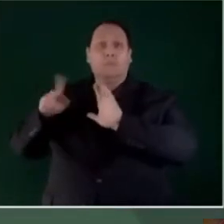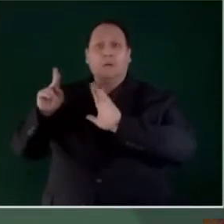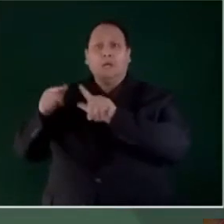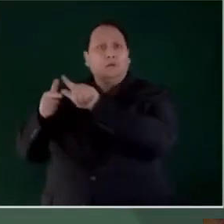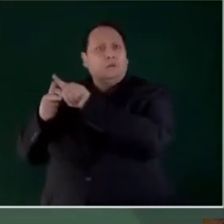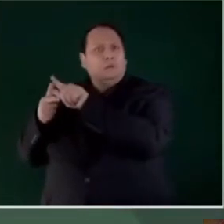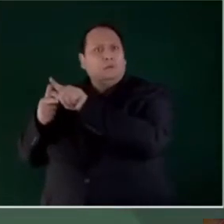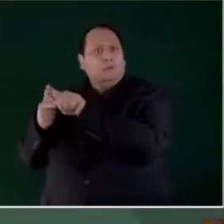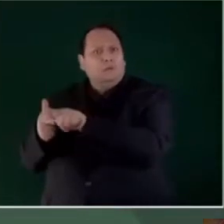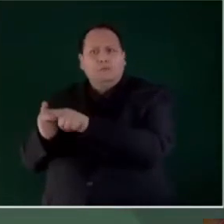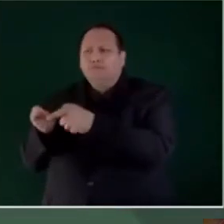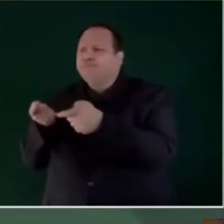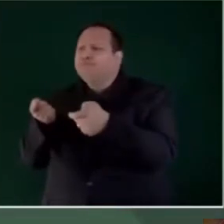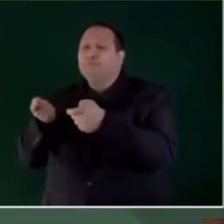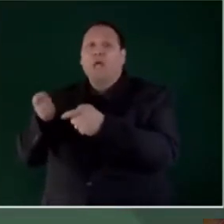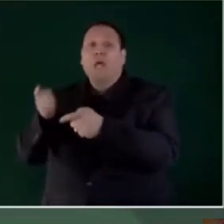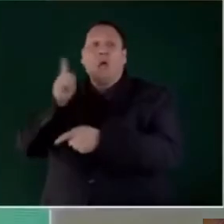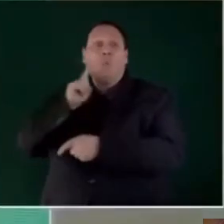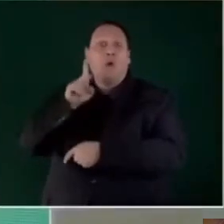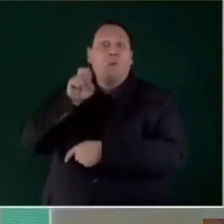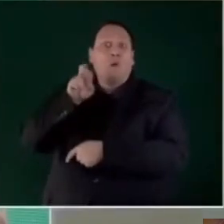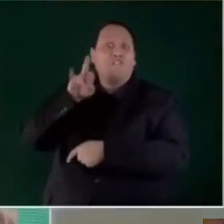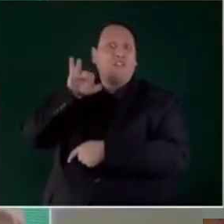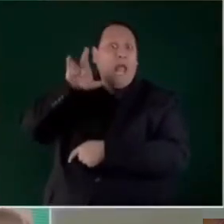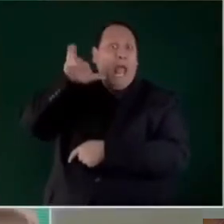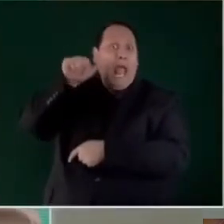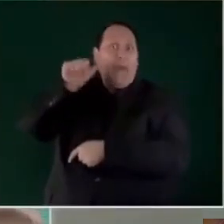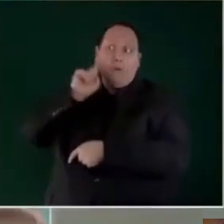quedó doña Porfiria.